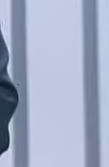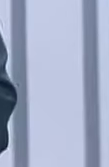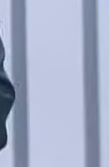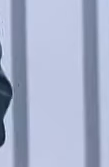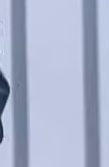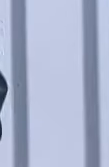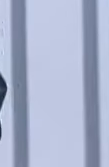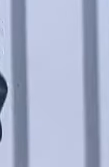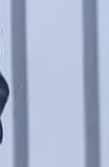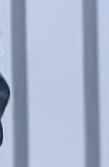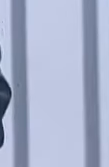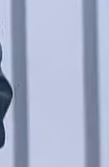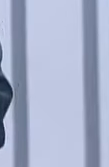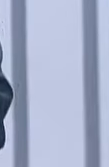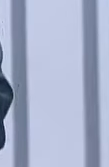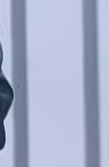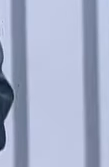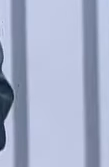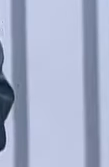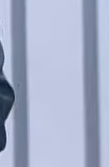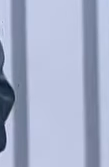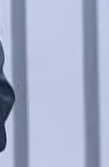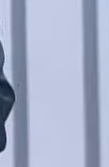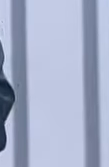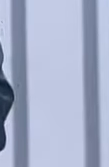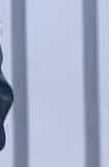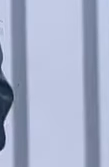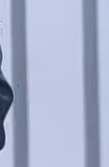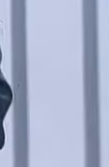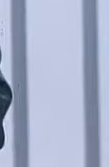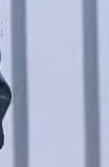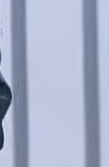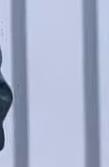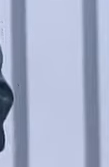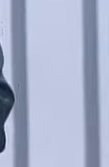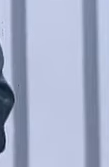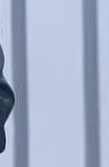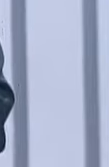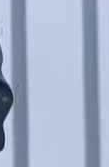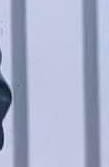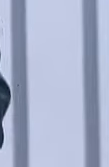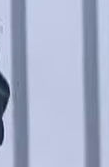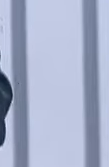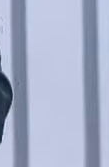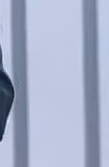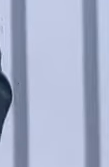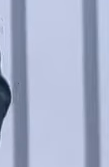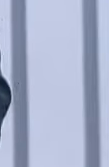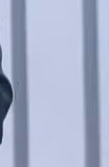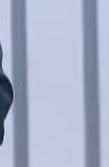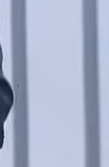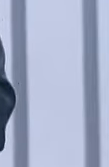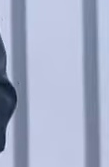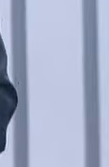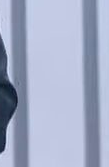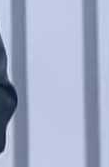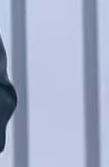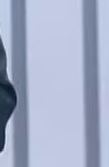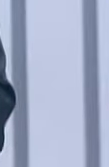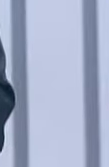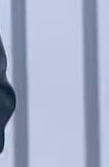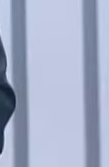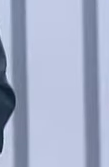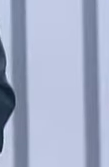Bien, a esta hora hay información de último minuto. Enviamos señal al estado Anzoátegui. Allá hay actividad del presidente de la República,